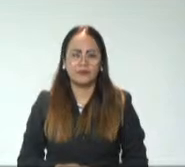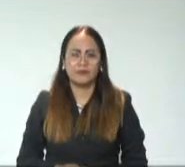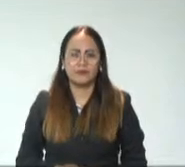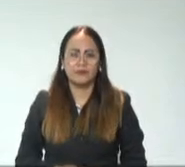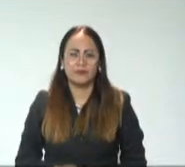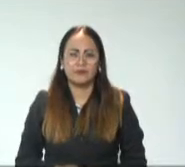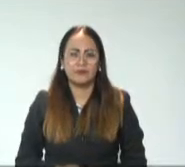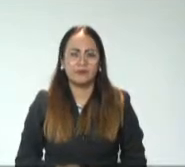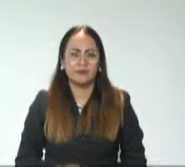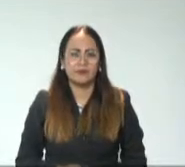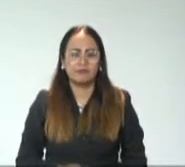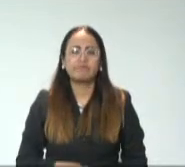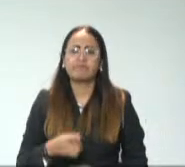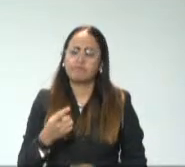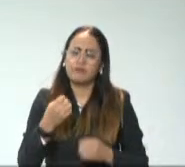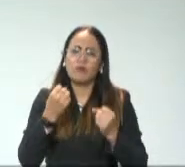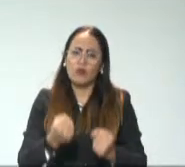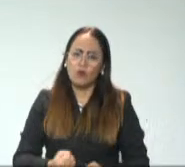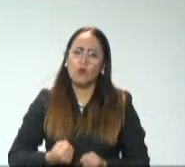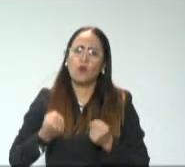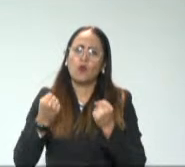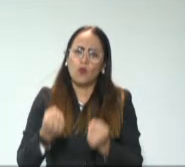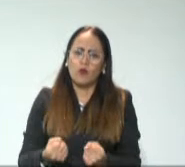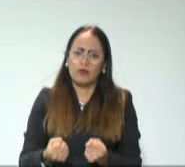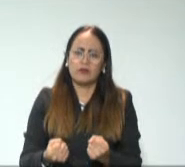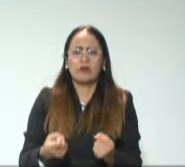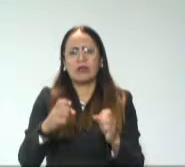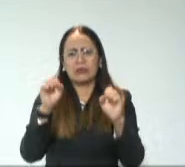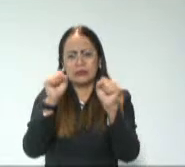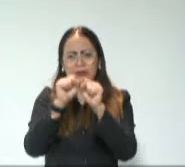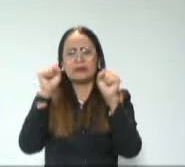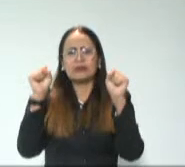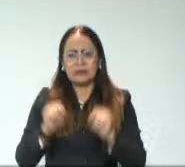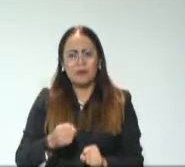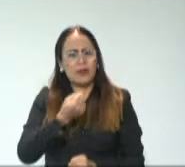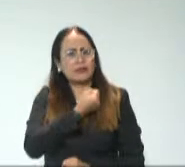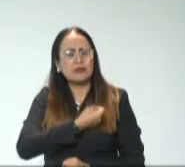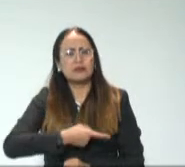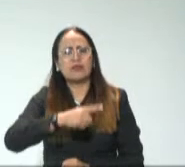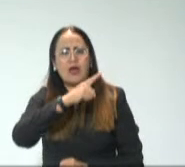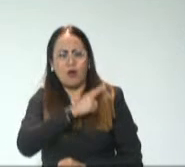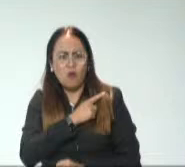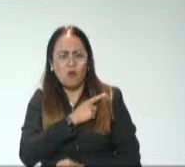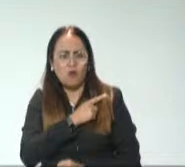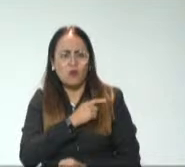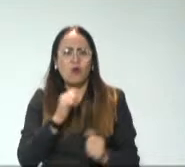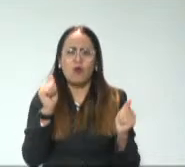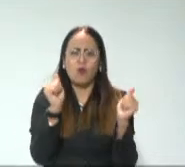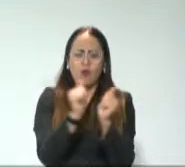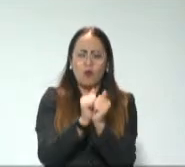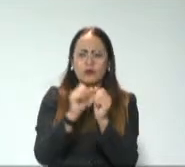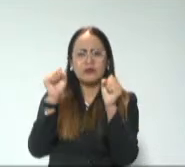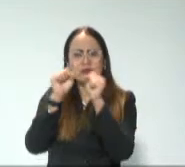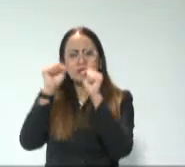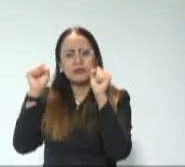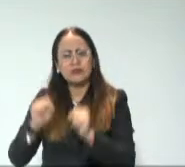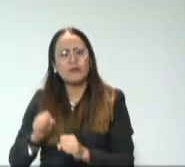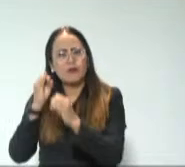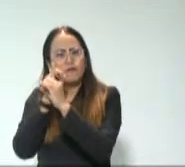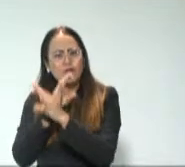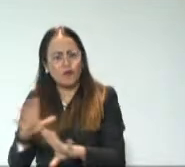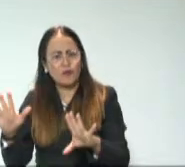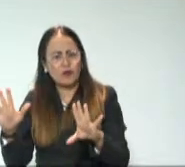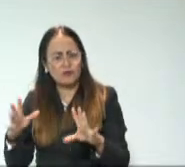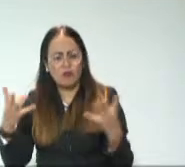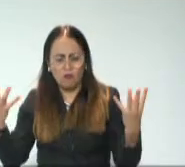este fortalecimiento de los sistemas de salud con los sistemas de información en el centro de